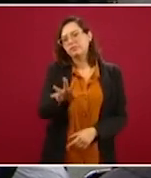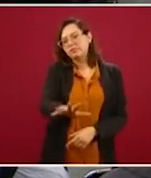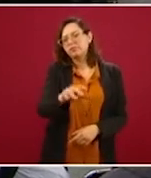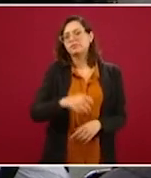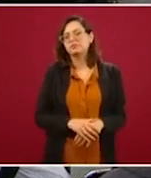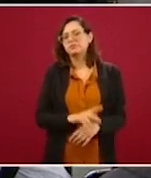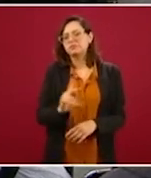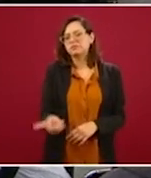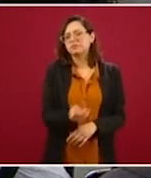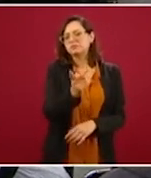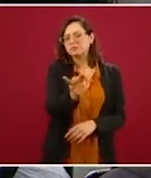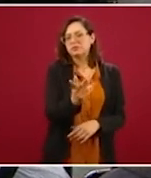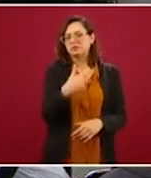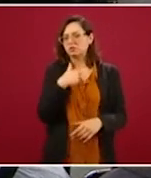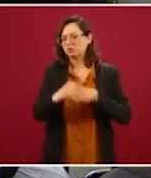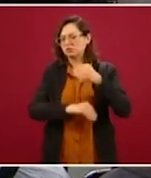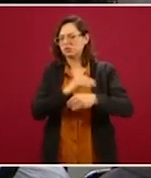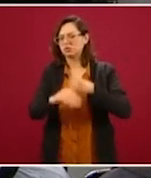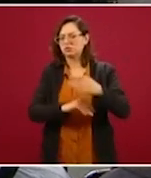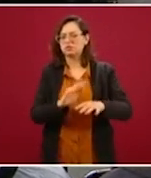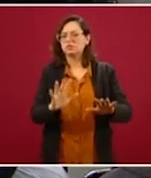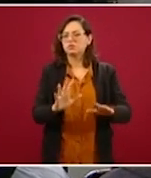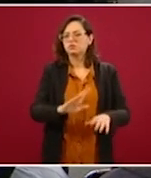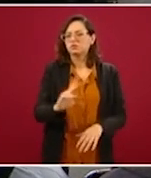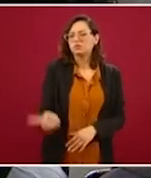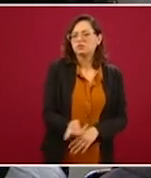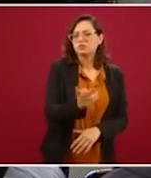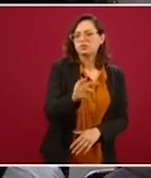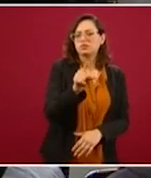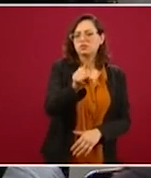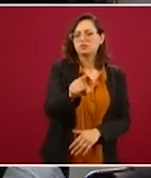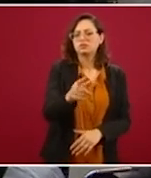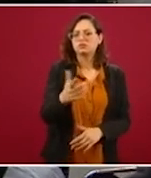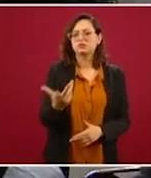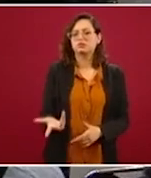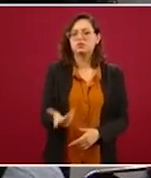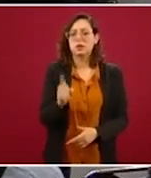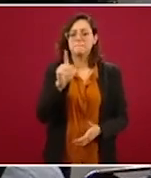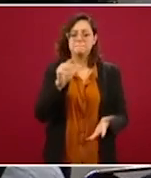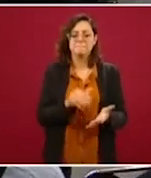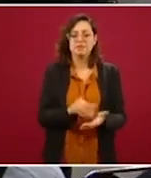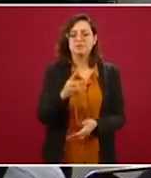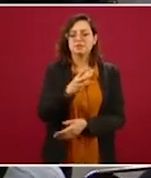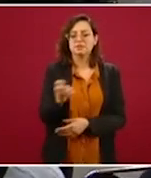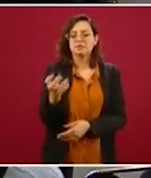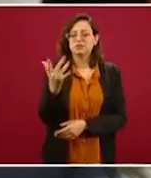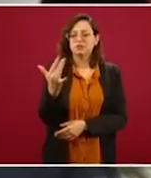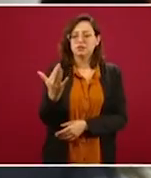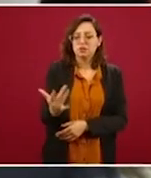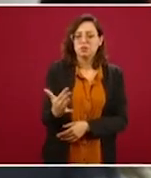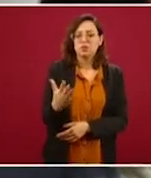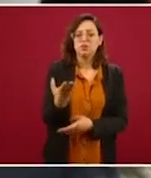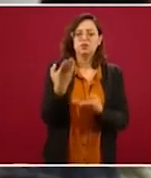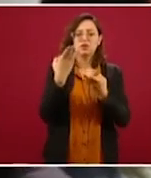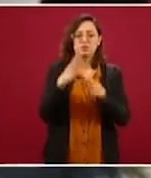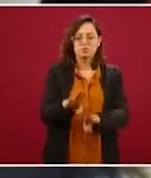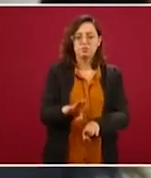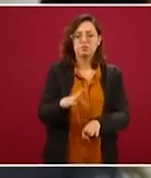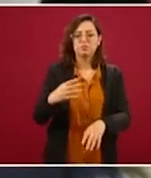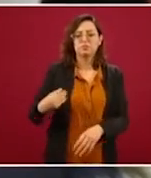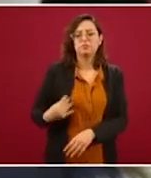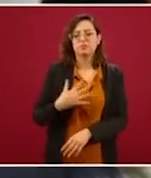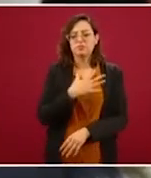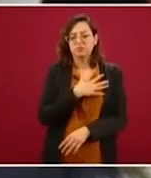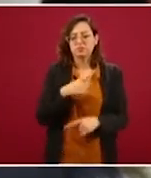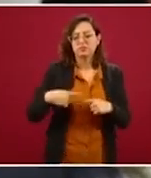consultaría. ¿Cómo van los avances de la construcción de las primeras 1,350 sucursales del Banco de Bienestar para el